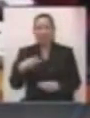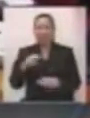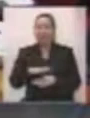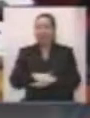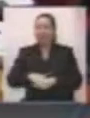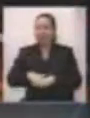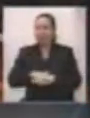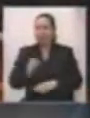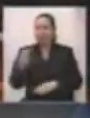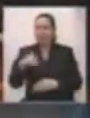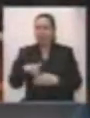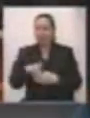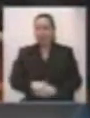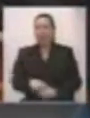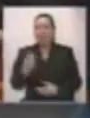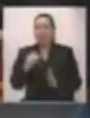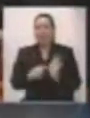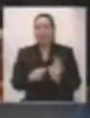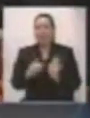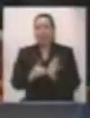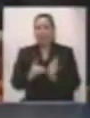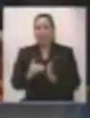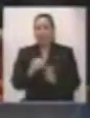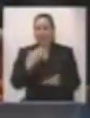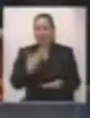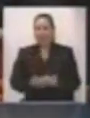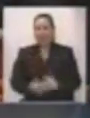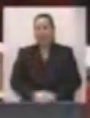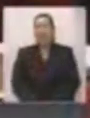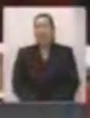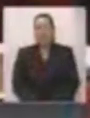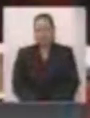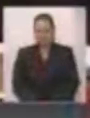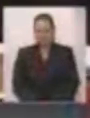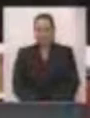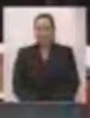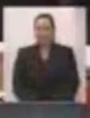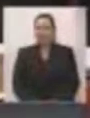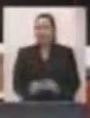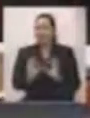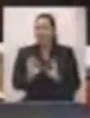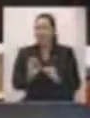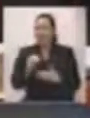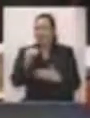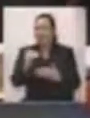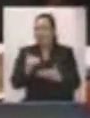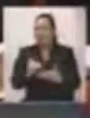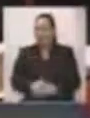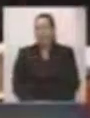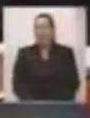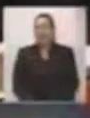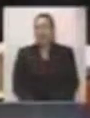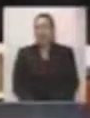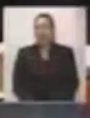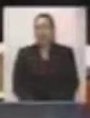del trámite de la segunda votación para el presente dictamen. Gracias, presidenta. Con la misma asistencia